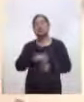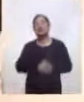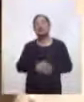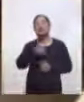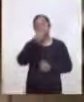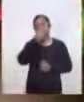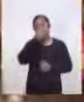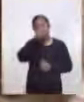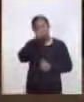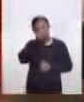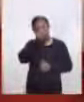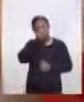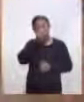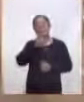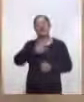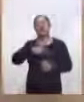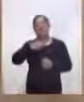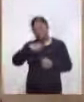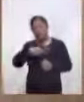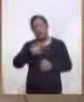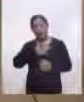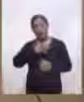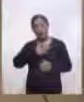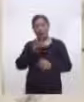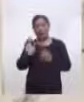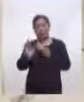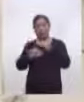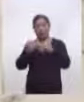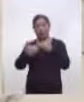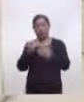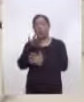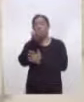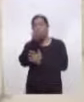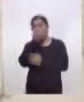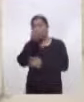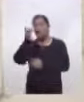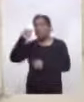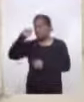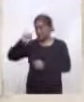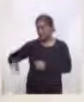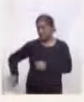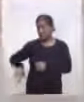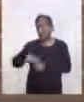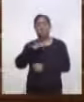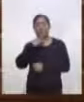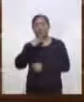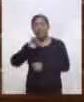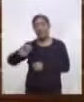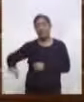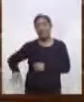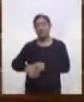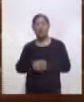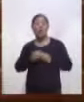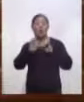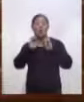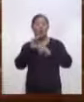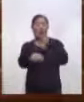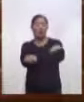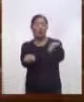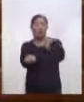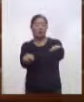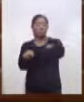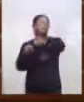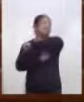y boca al toser y estornudar con un pañuelo desechable o con el ángulo interno del brazo. Y en relación a la higiene,